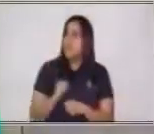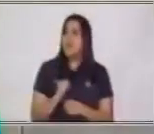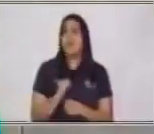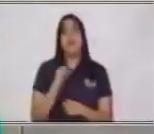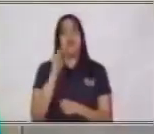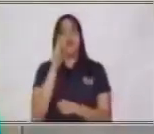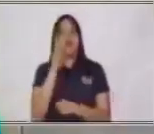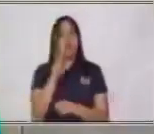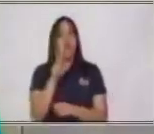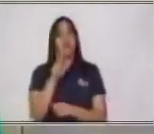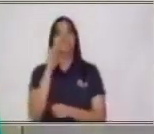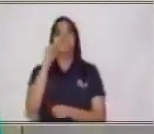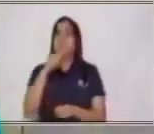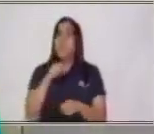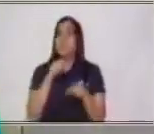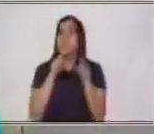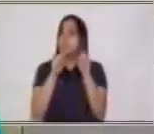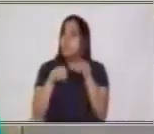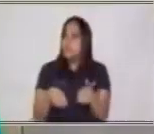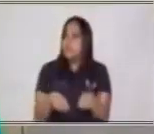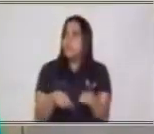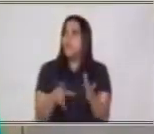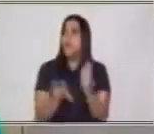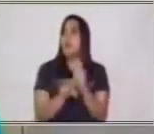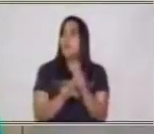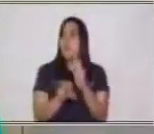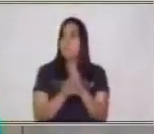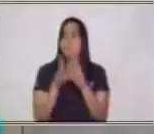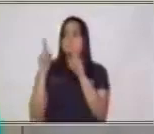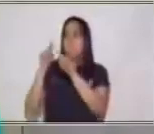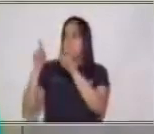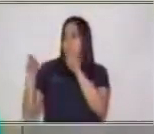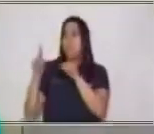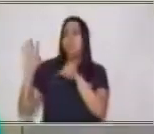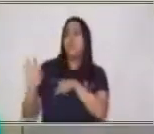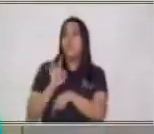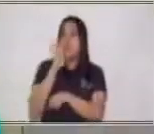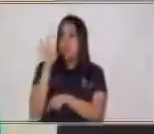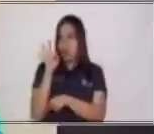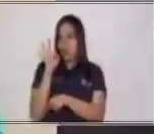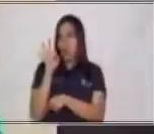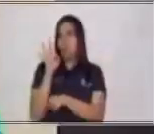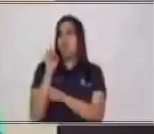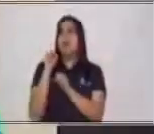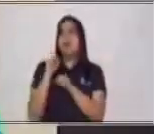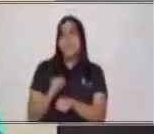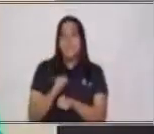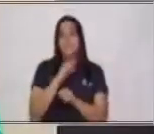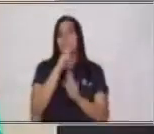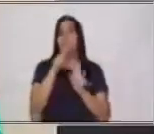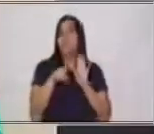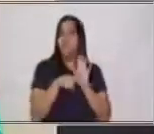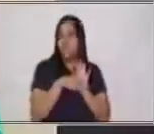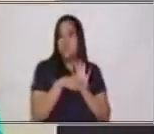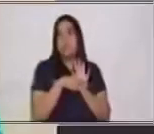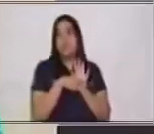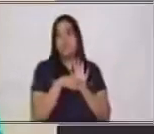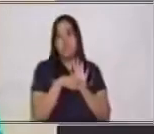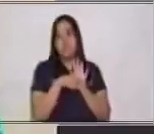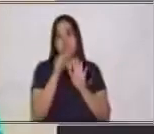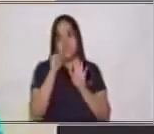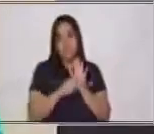valores que sí pueden, de los cuales puede obtenerse una raíz cúbica. Vamos a restar primero esas